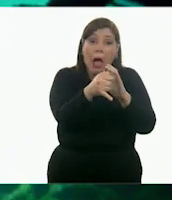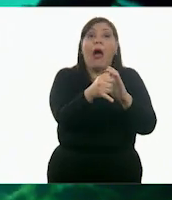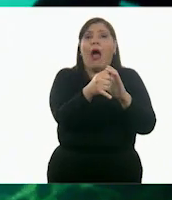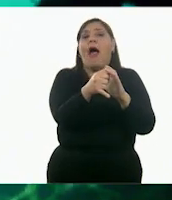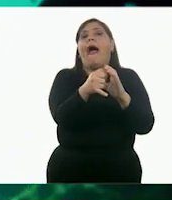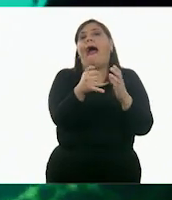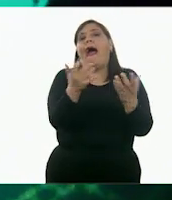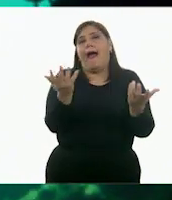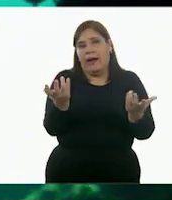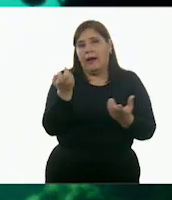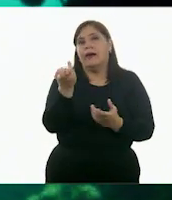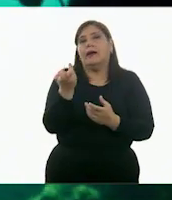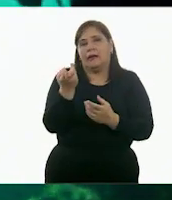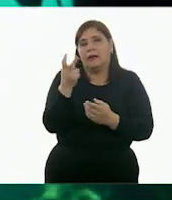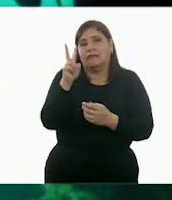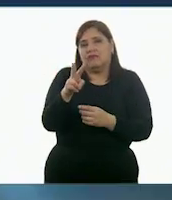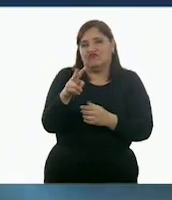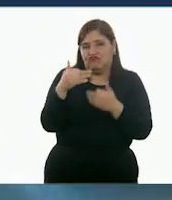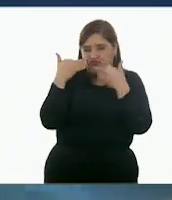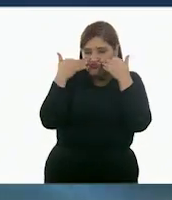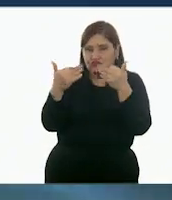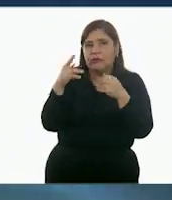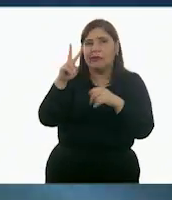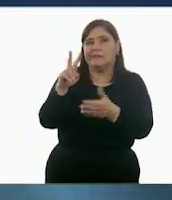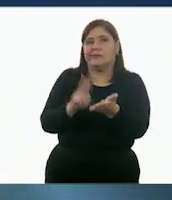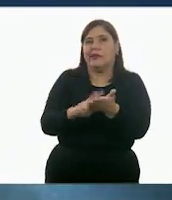que hay una valoración importante hacia ella.